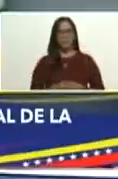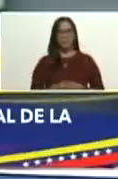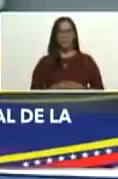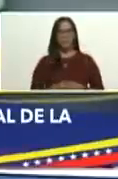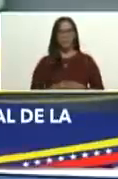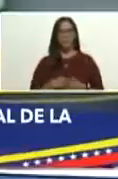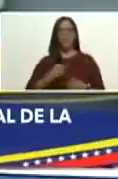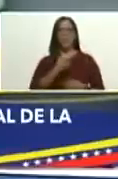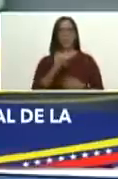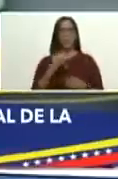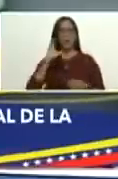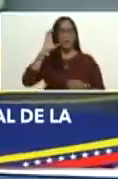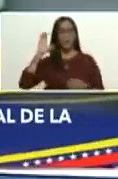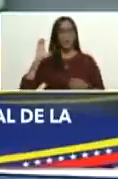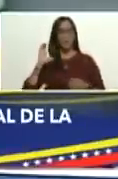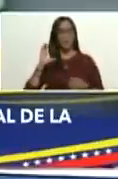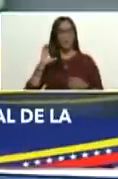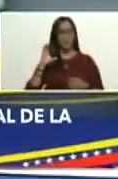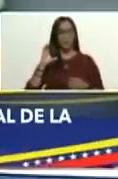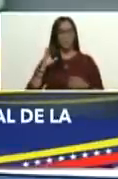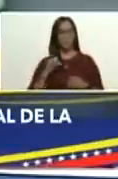en varios estados del país.